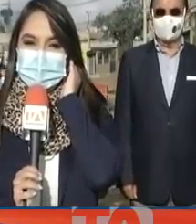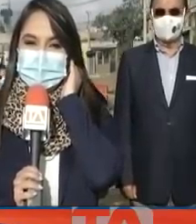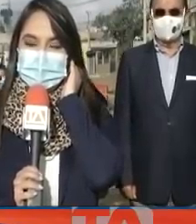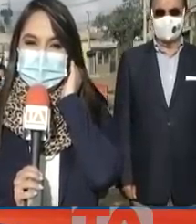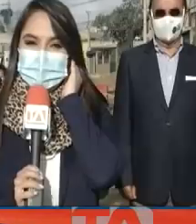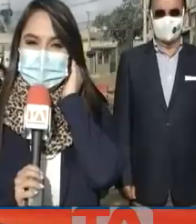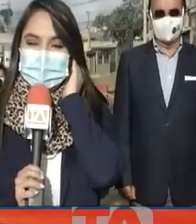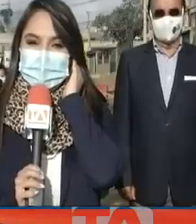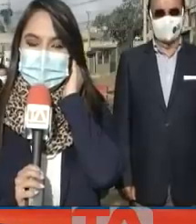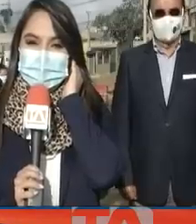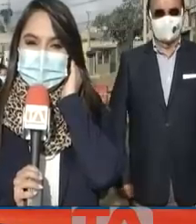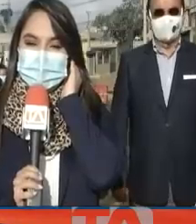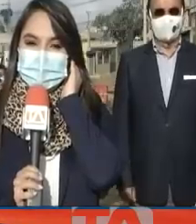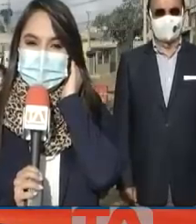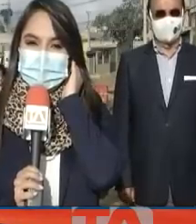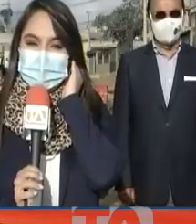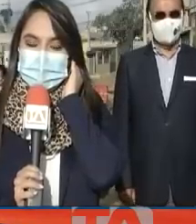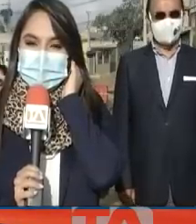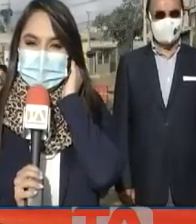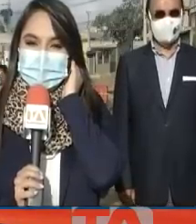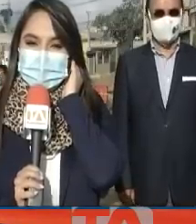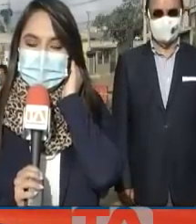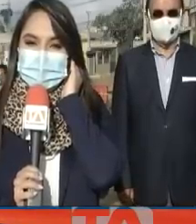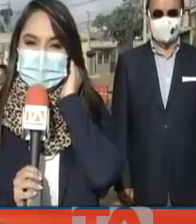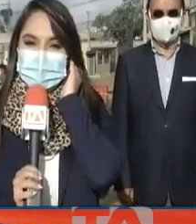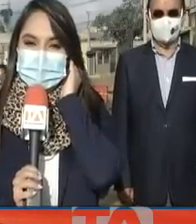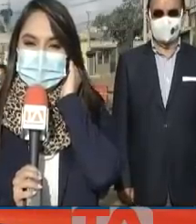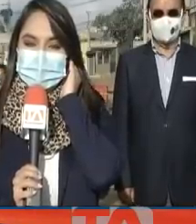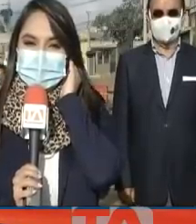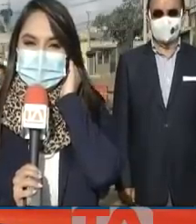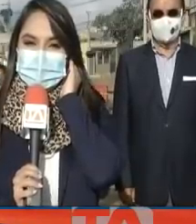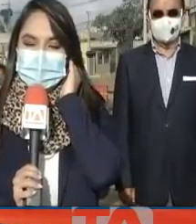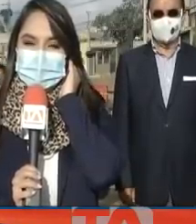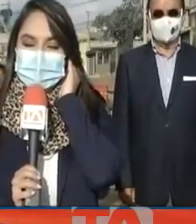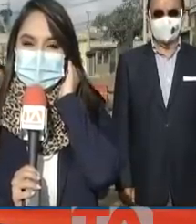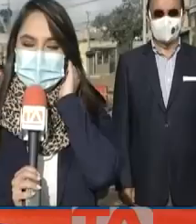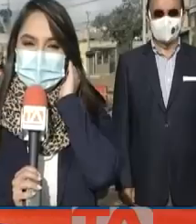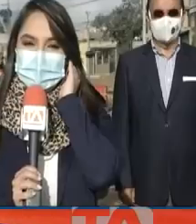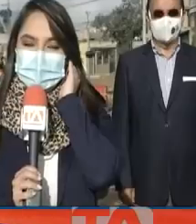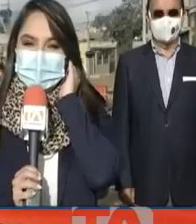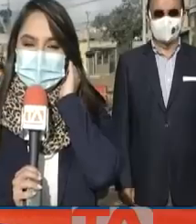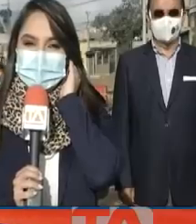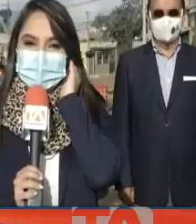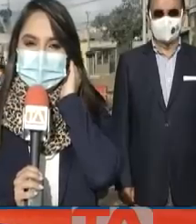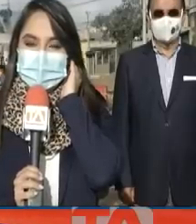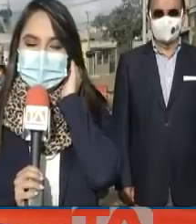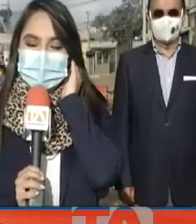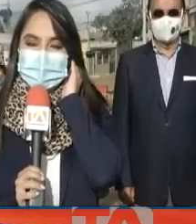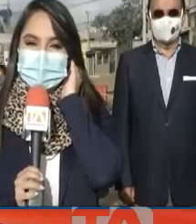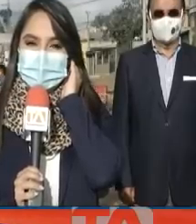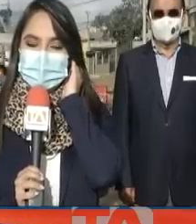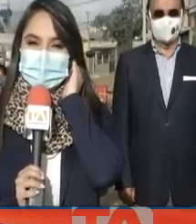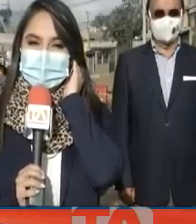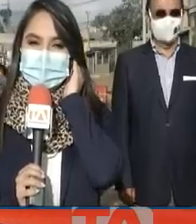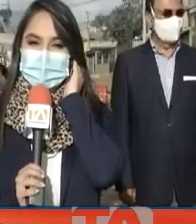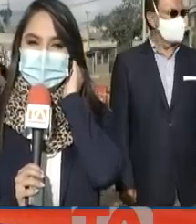fatales. Steph, iniciamos esta mañana este noticiero contigo para que nos cuentes todos los detalles y qué se va a hacer con las viviendas que también están